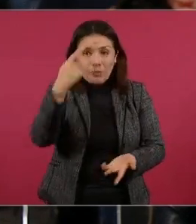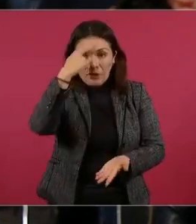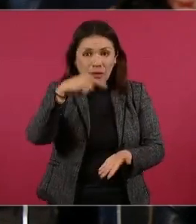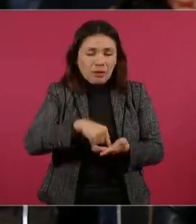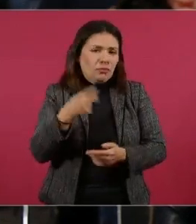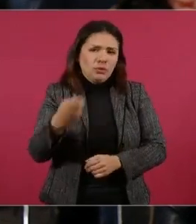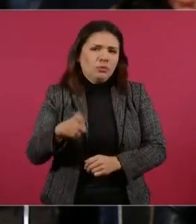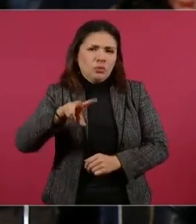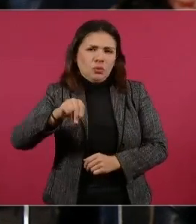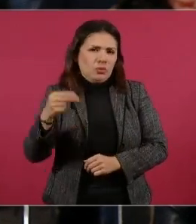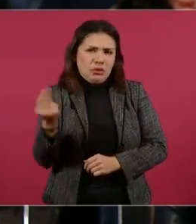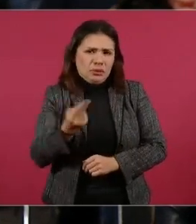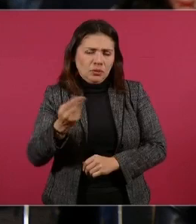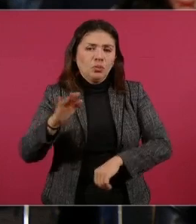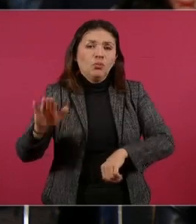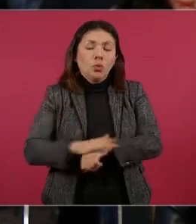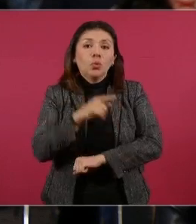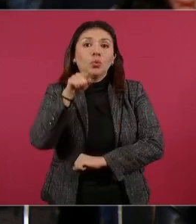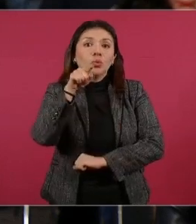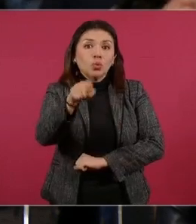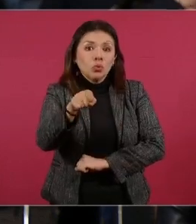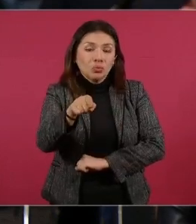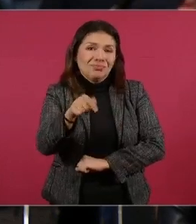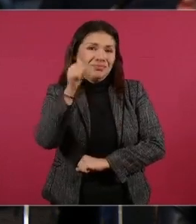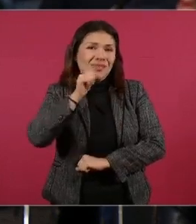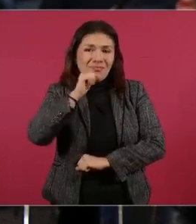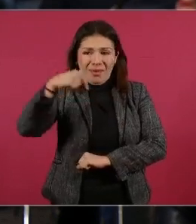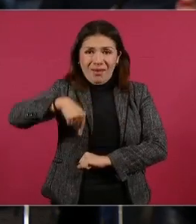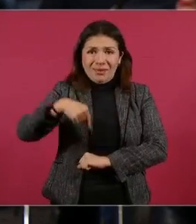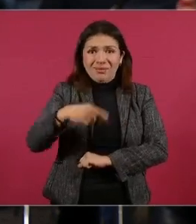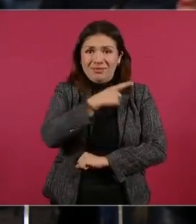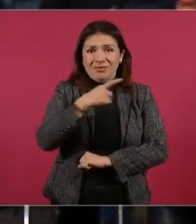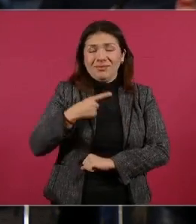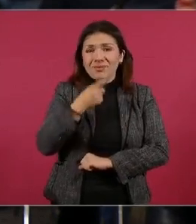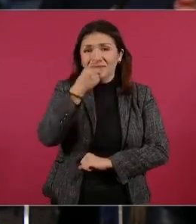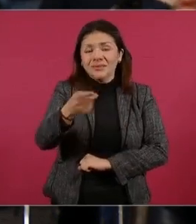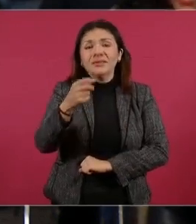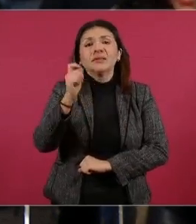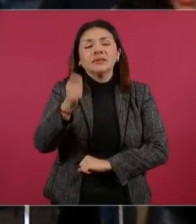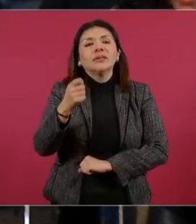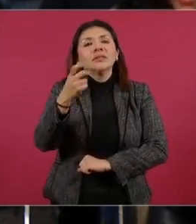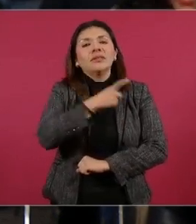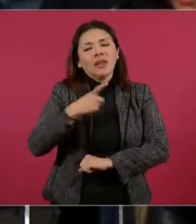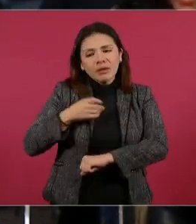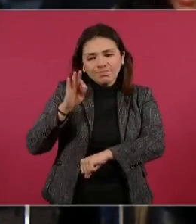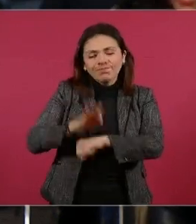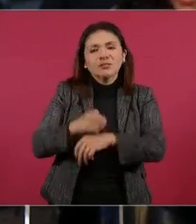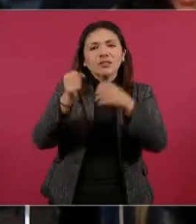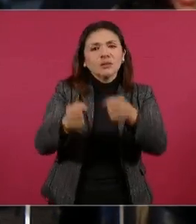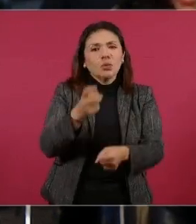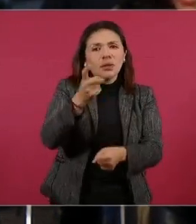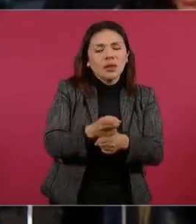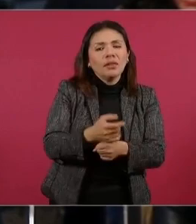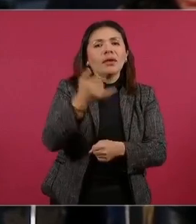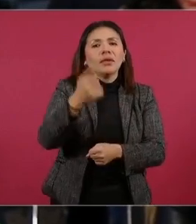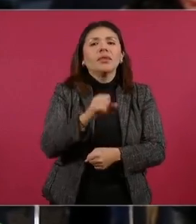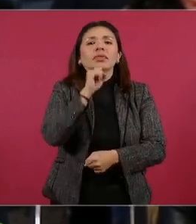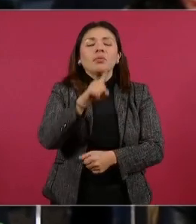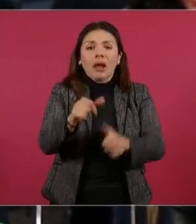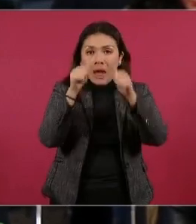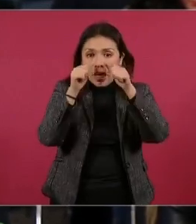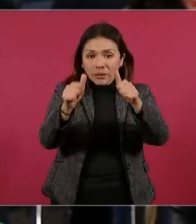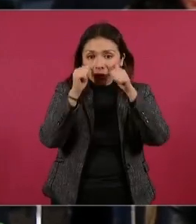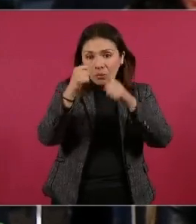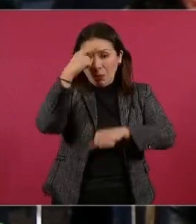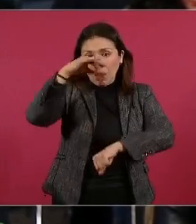van a ser necesarias porque usted como lo ha dicho Aquí se tiene que brindar seguridad y se tiene que brindar también atención